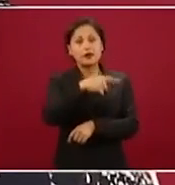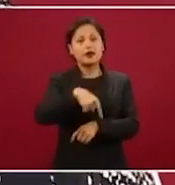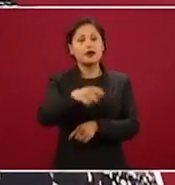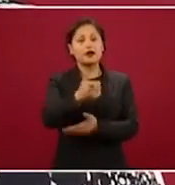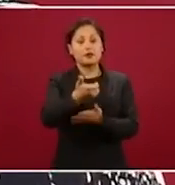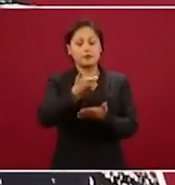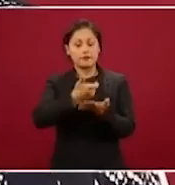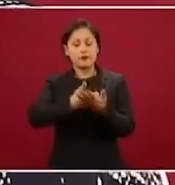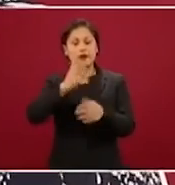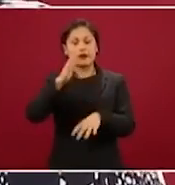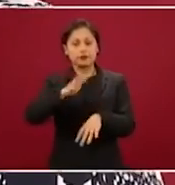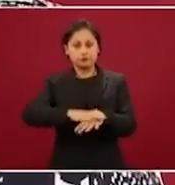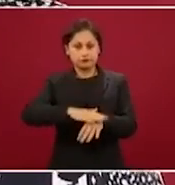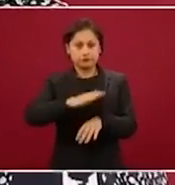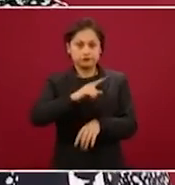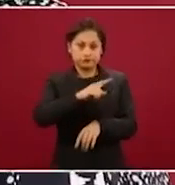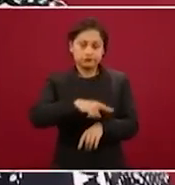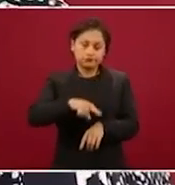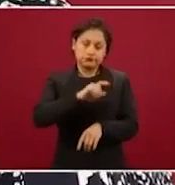segunda pregunta,